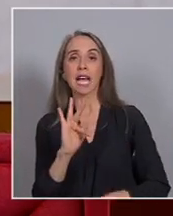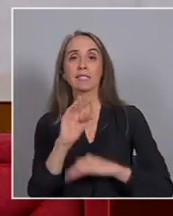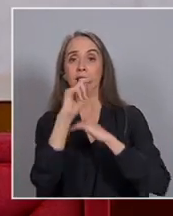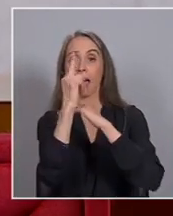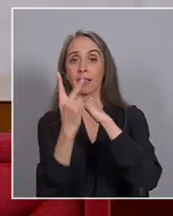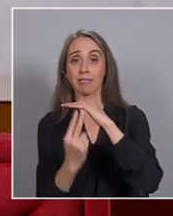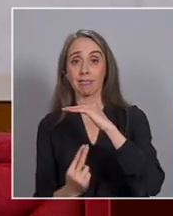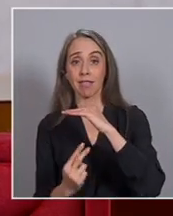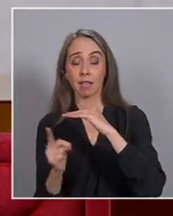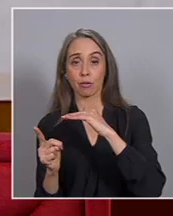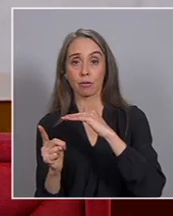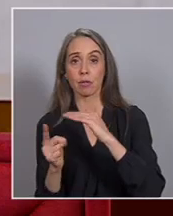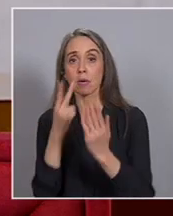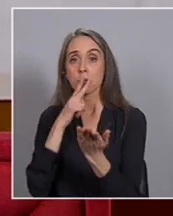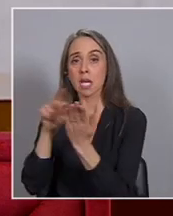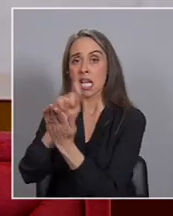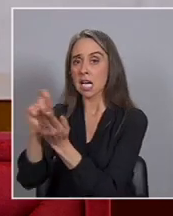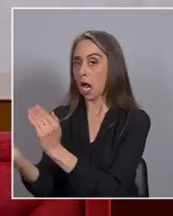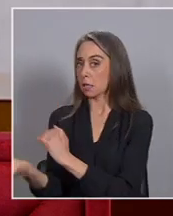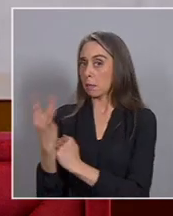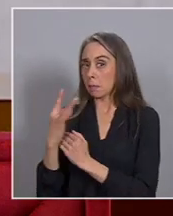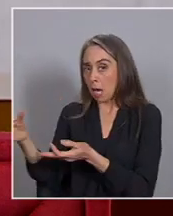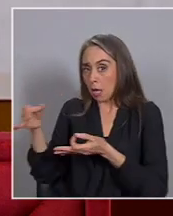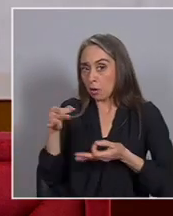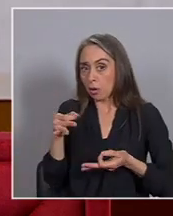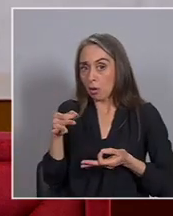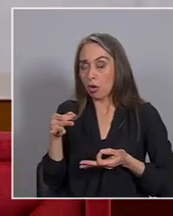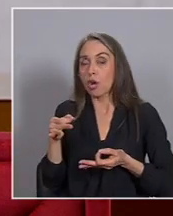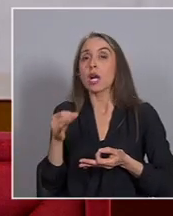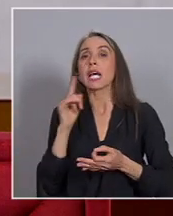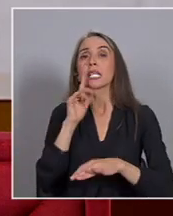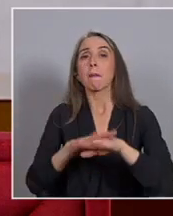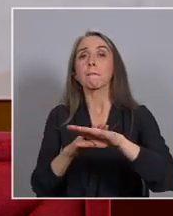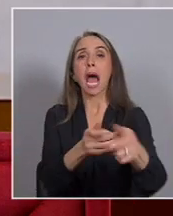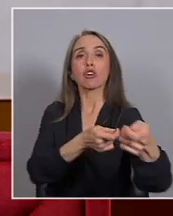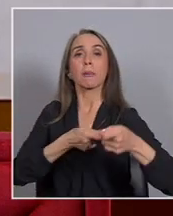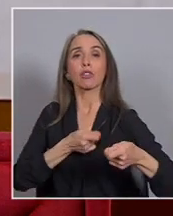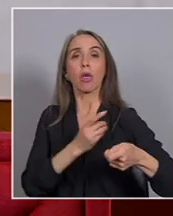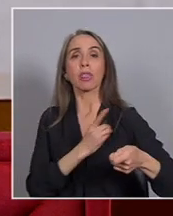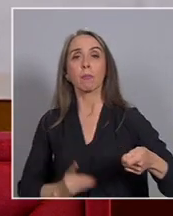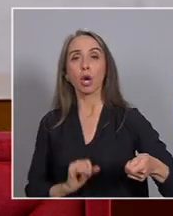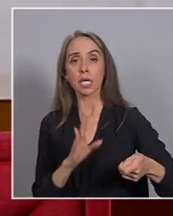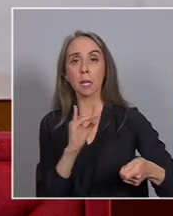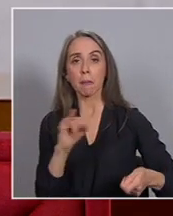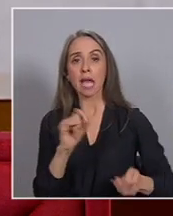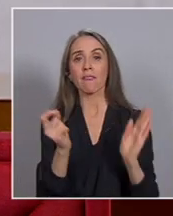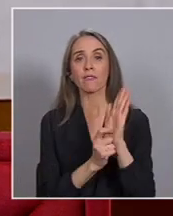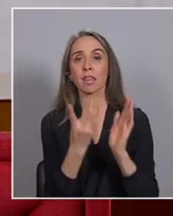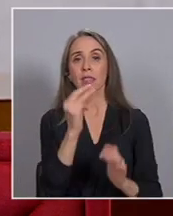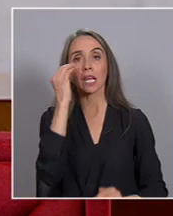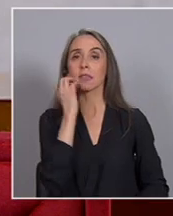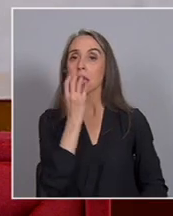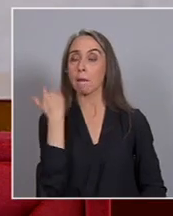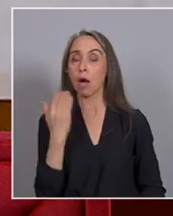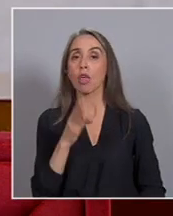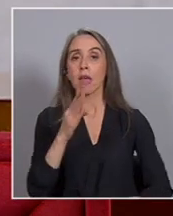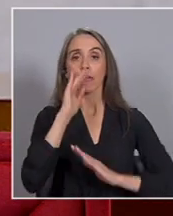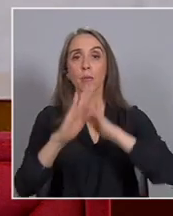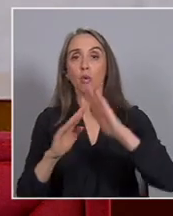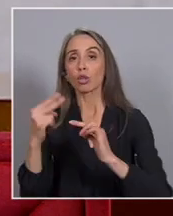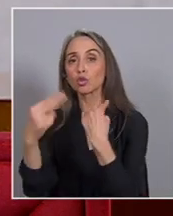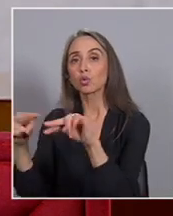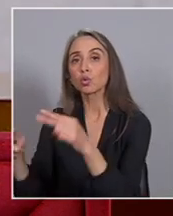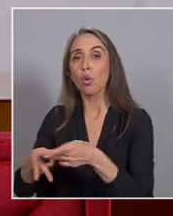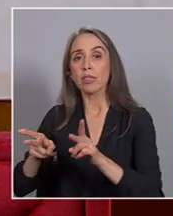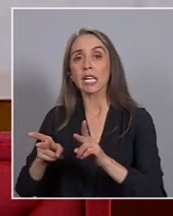Quintero, en una carta que me enviaron a través del diputado Ibáñez el 30 de mayo, debemos velar por sus